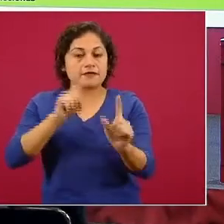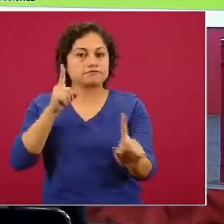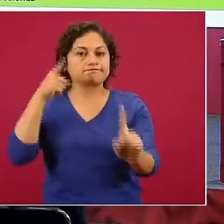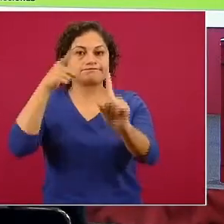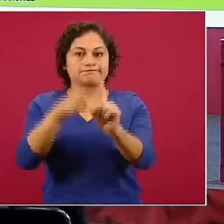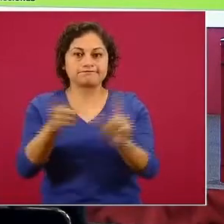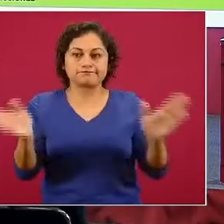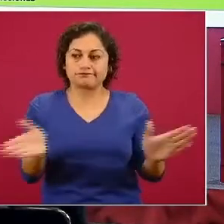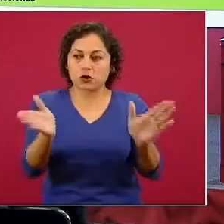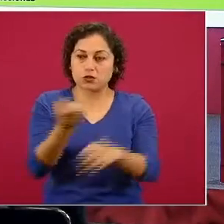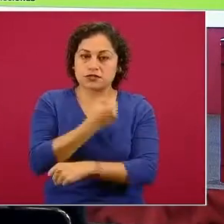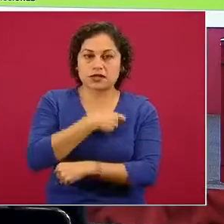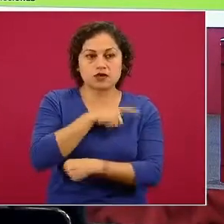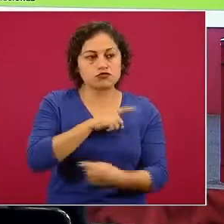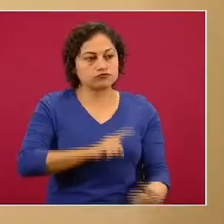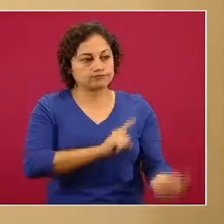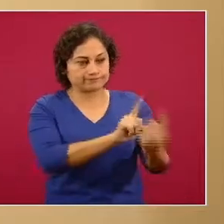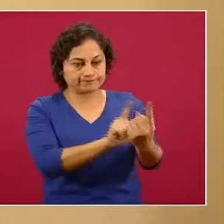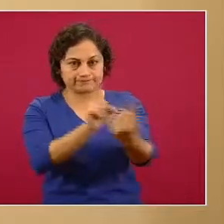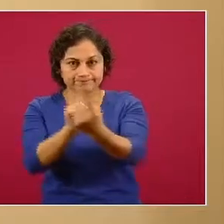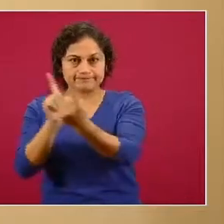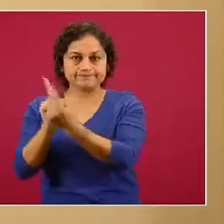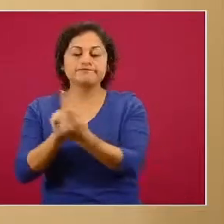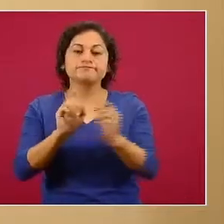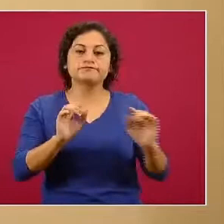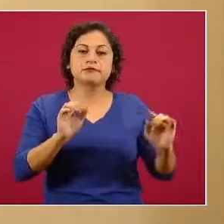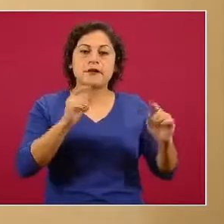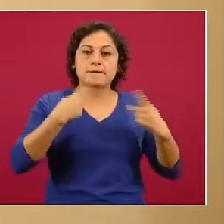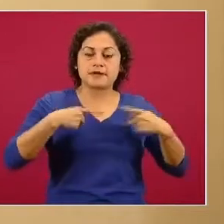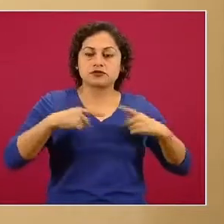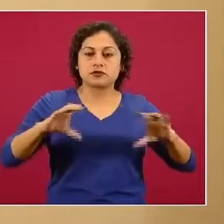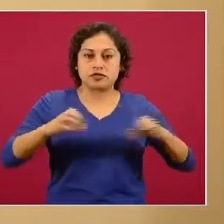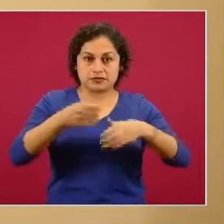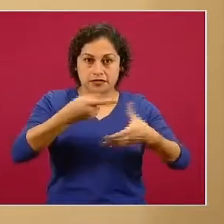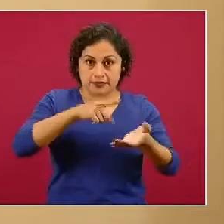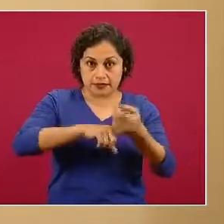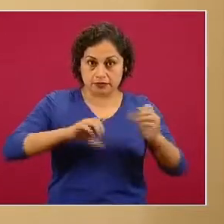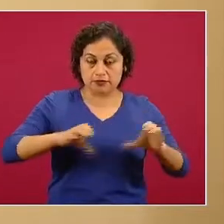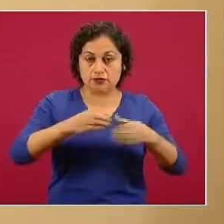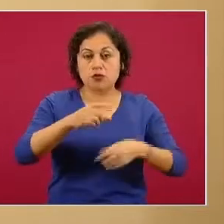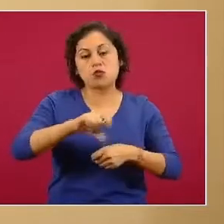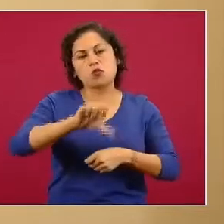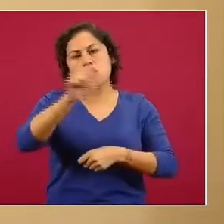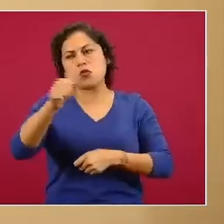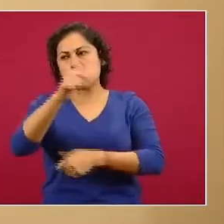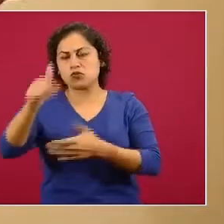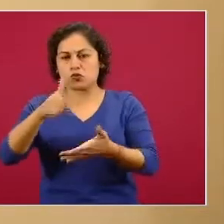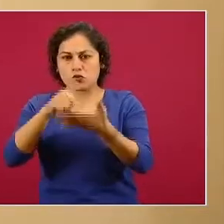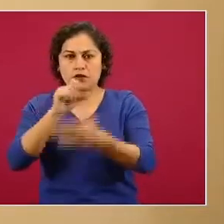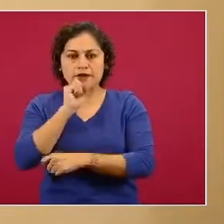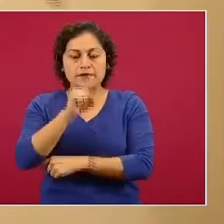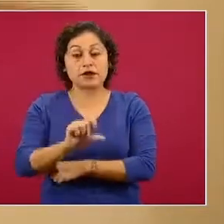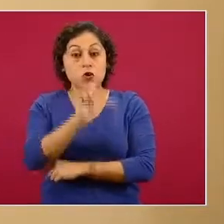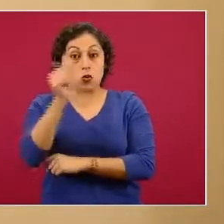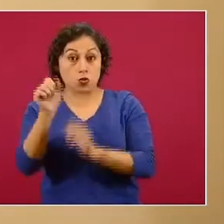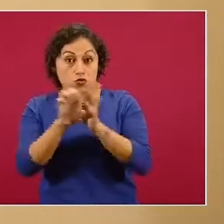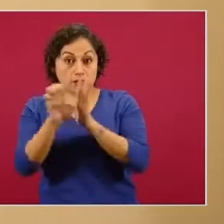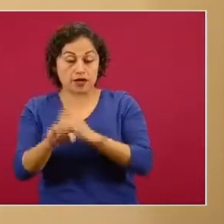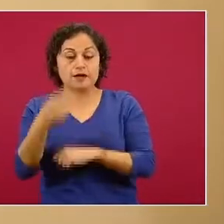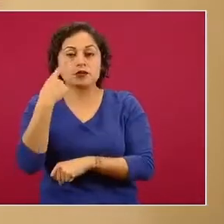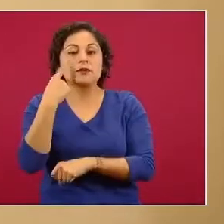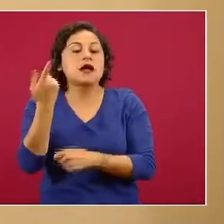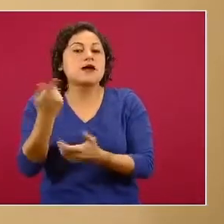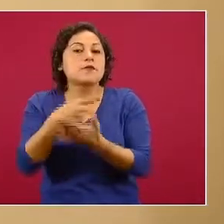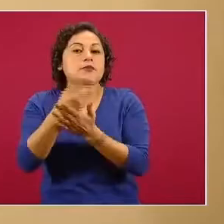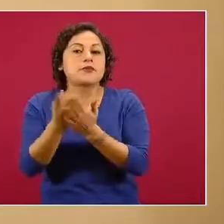par a par con todos los programas que están en territorio. Otro ejemplo muy bonito de esto es cultura